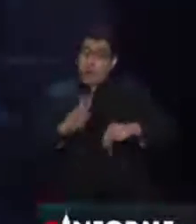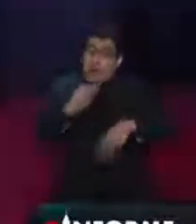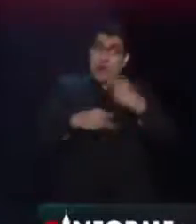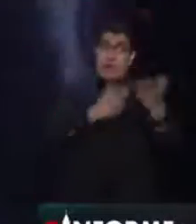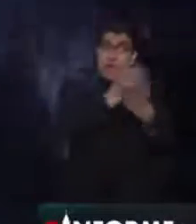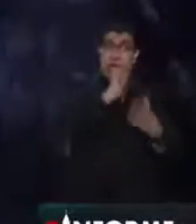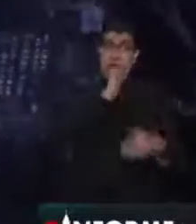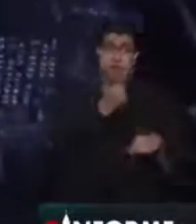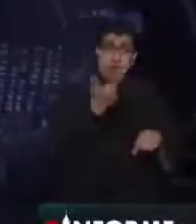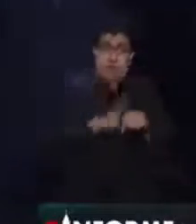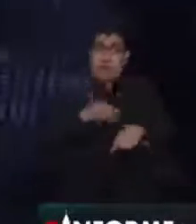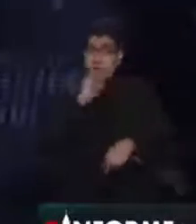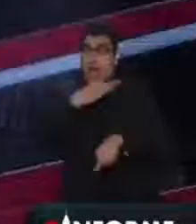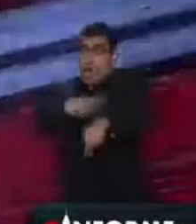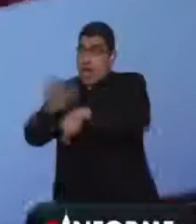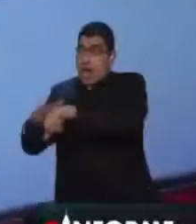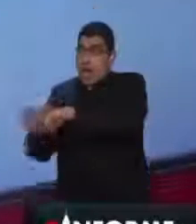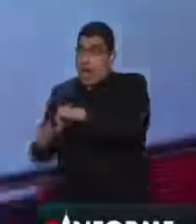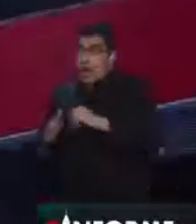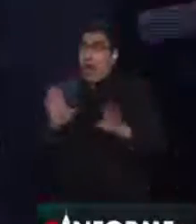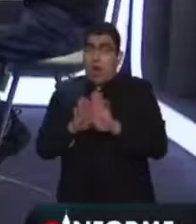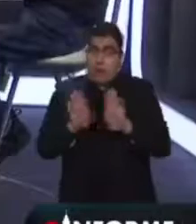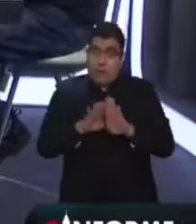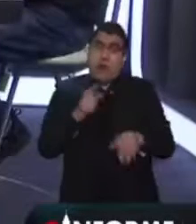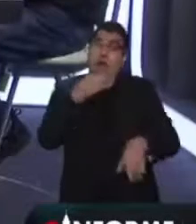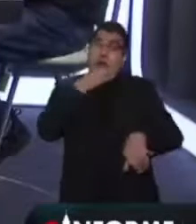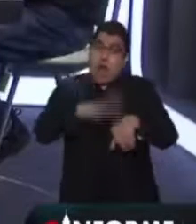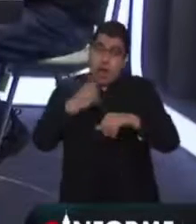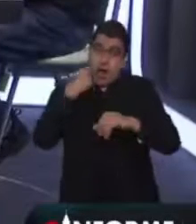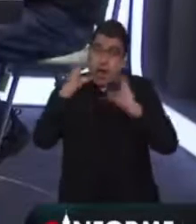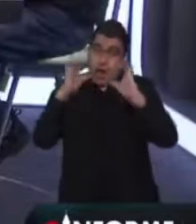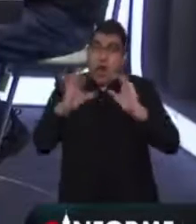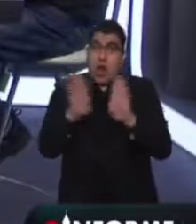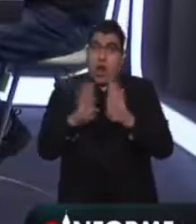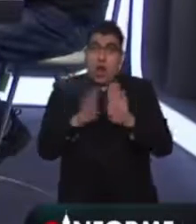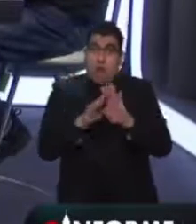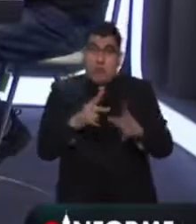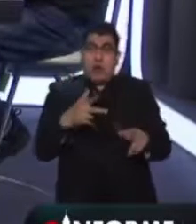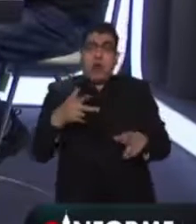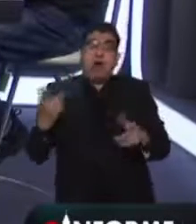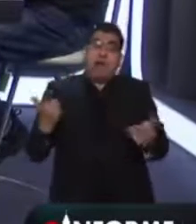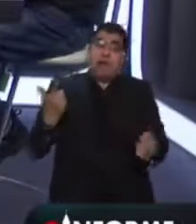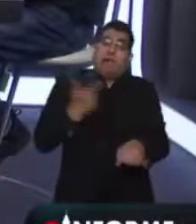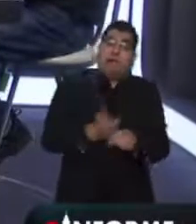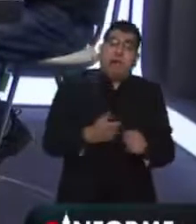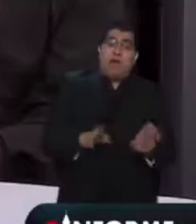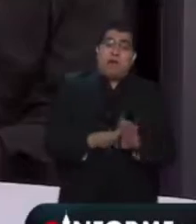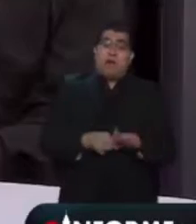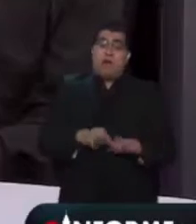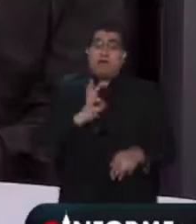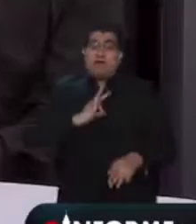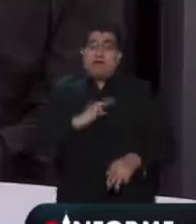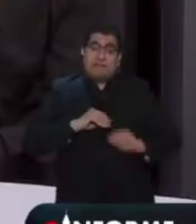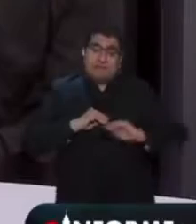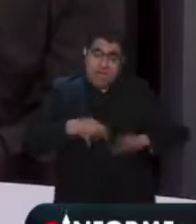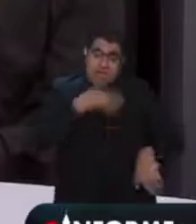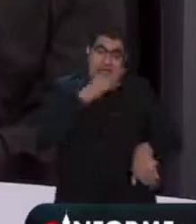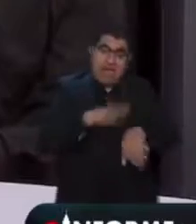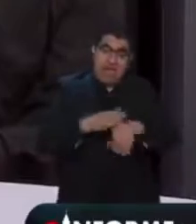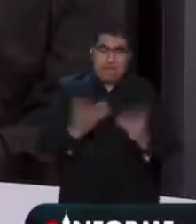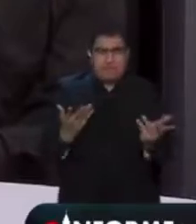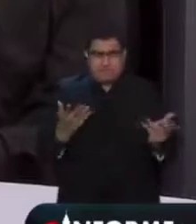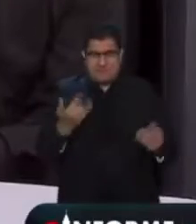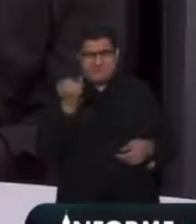los hospitales porque les iban les iban a inocular el pagaban, virus. ¿no? Por decir que estaban enfermos.